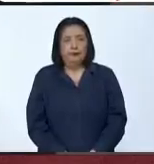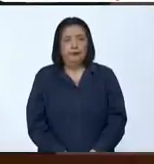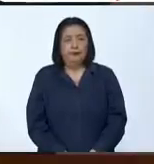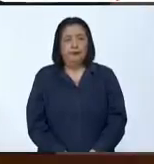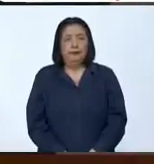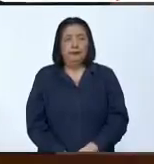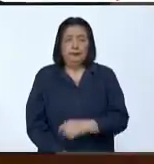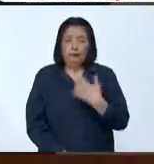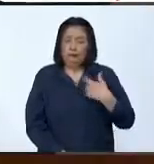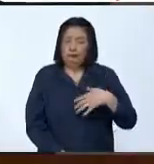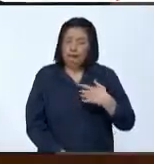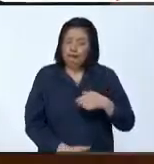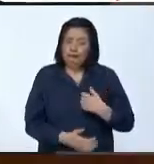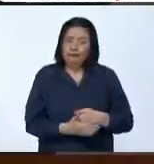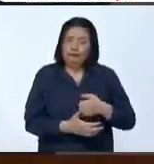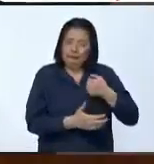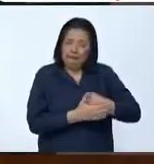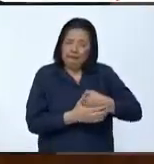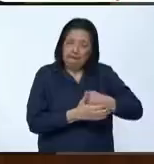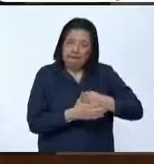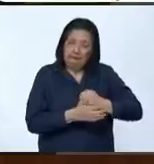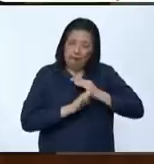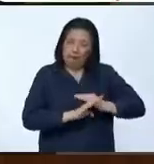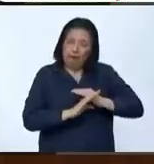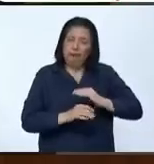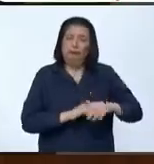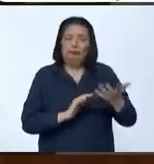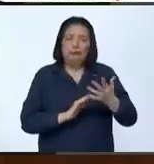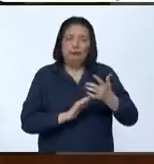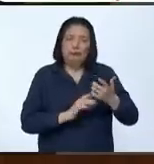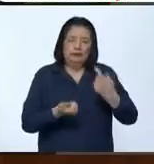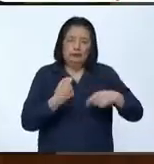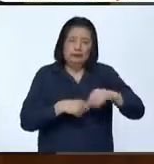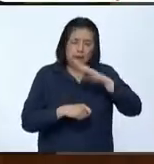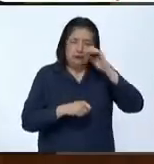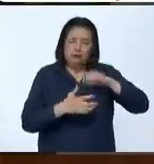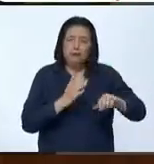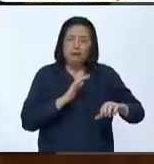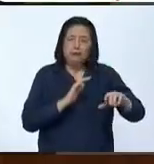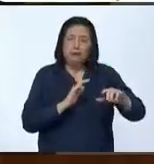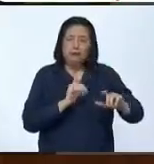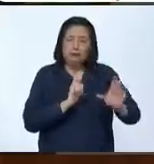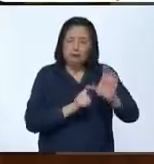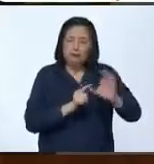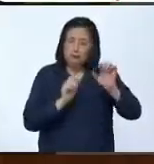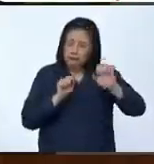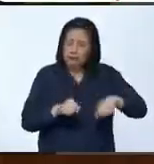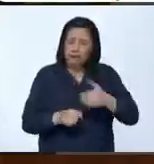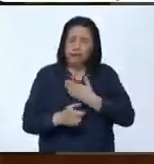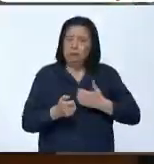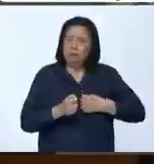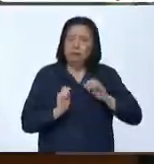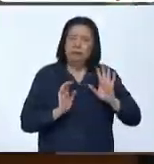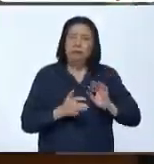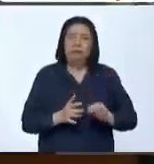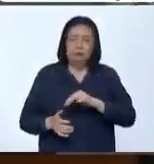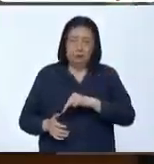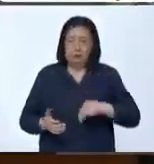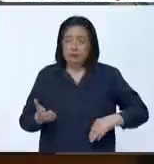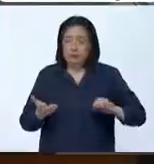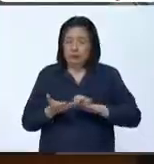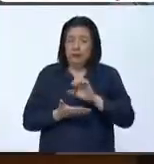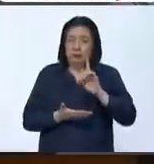esta lucha contra el narcotráfico y el terrorismo es frontal desde el gobierno el Ministerio de